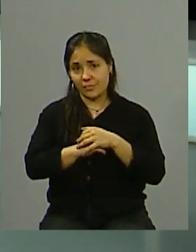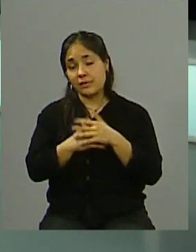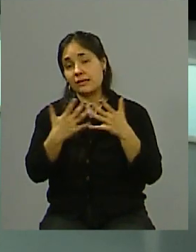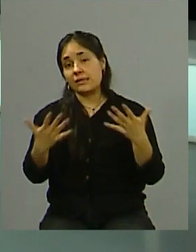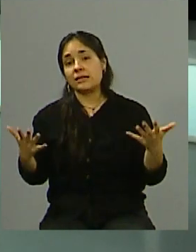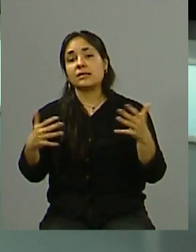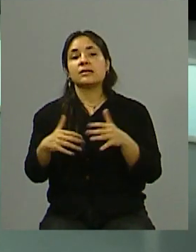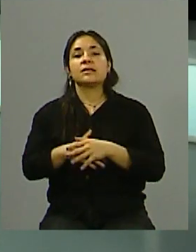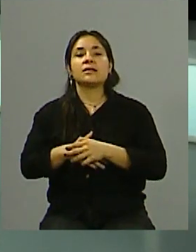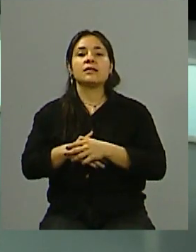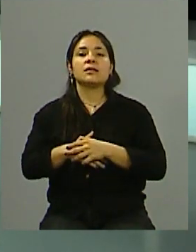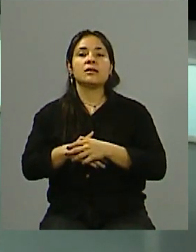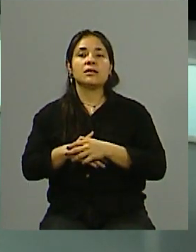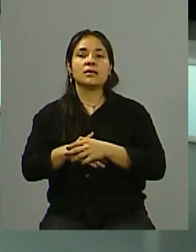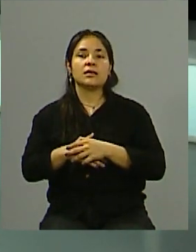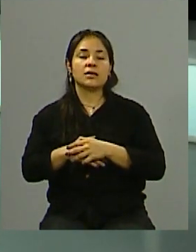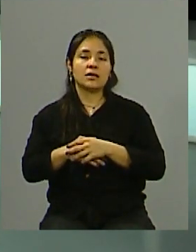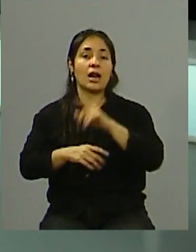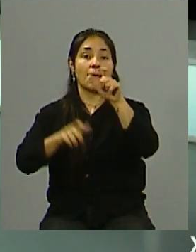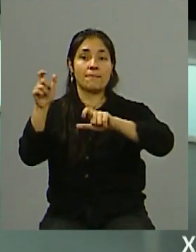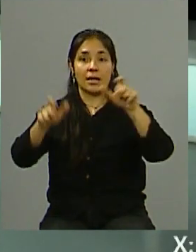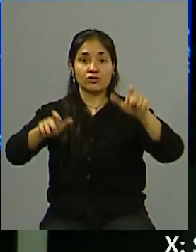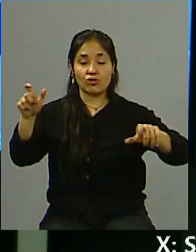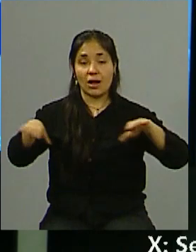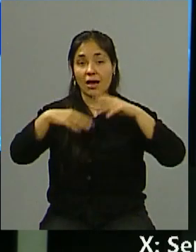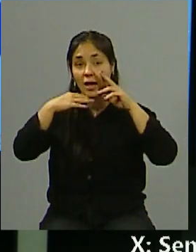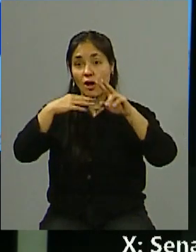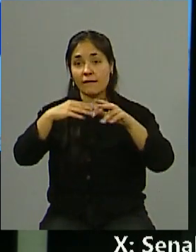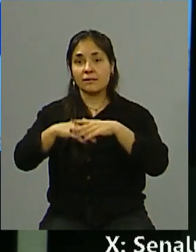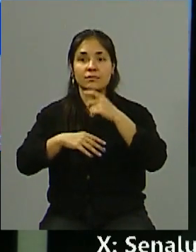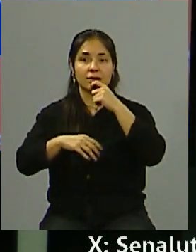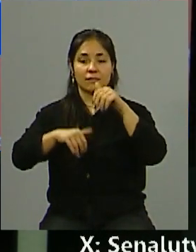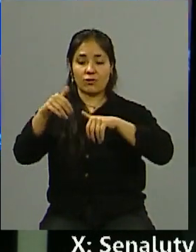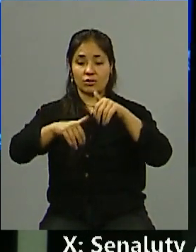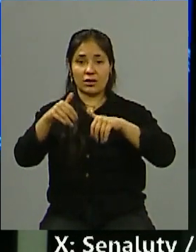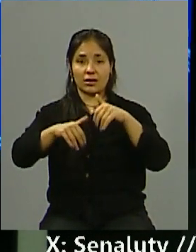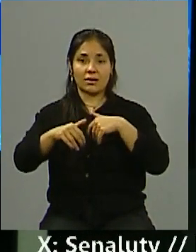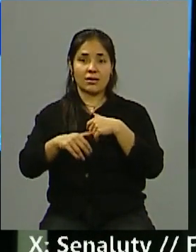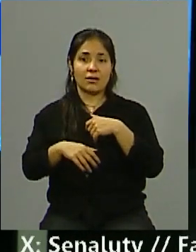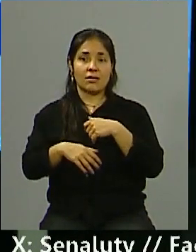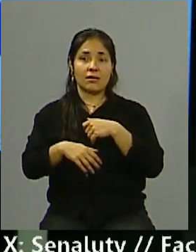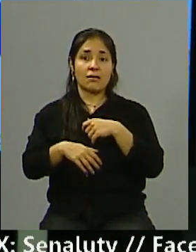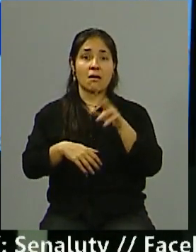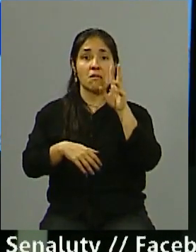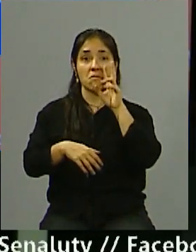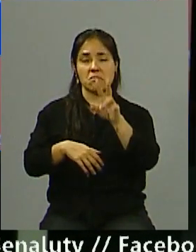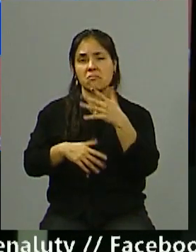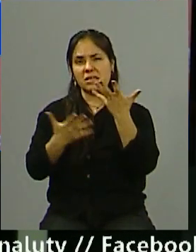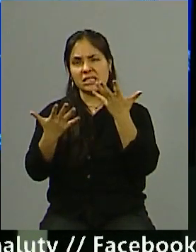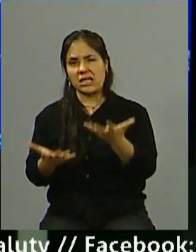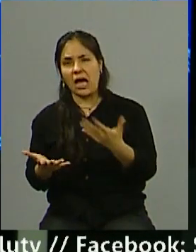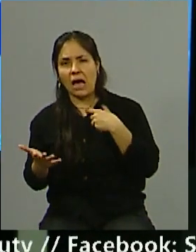lamentablemente entramos en eso que el consumidor, porque muchas veces el votante se está volviendo eso, ¿no? Lo ve denso, lo